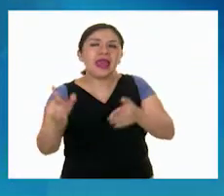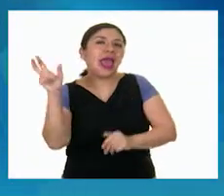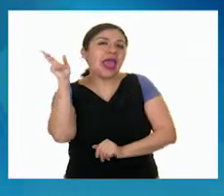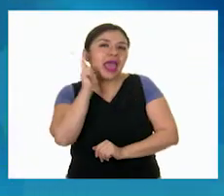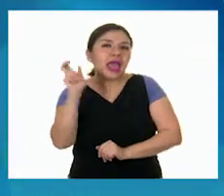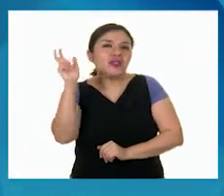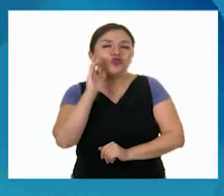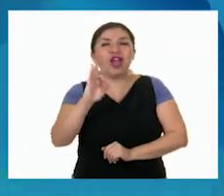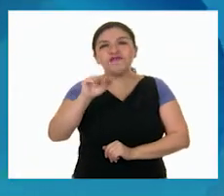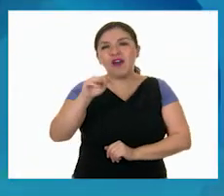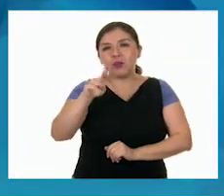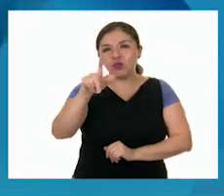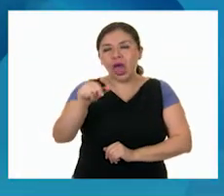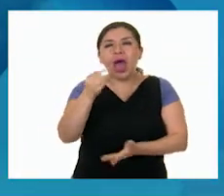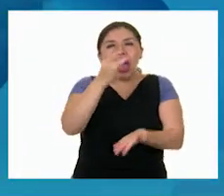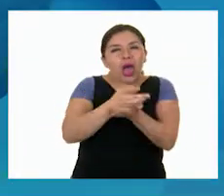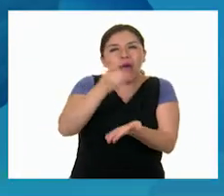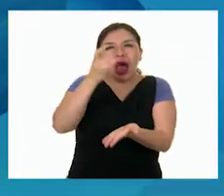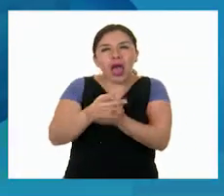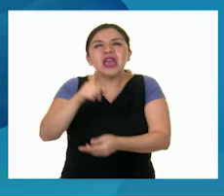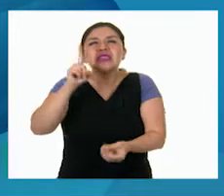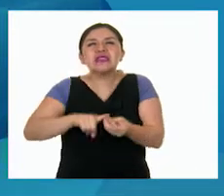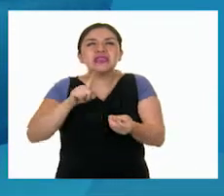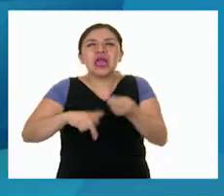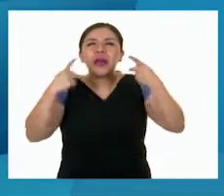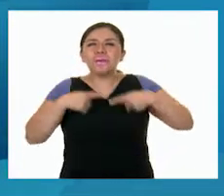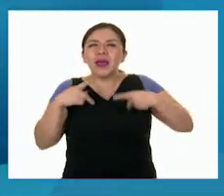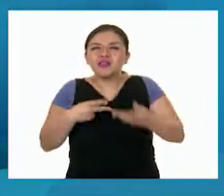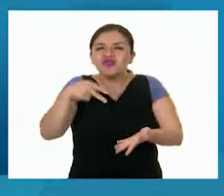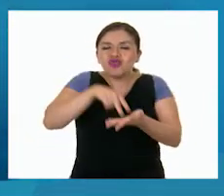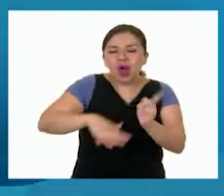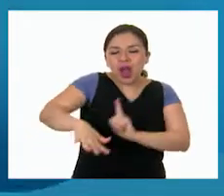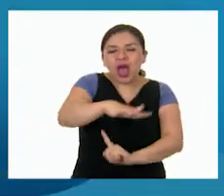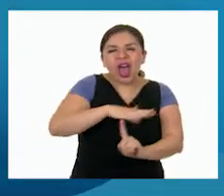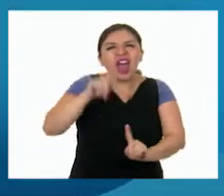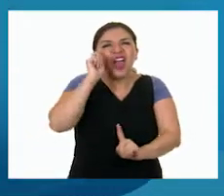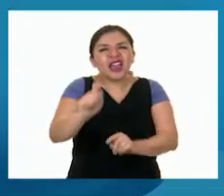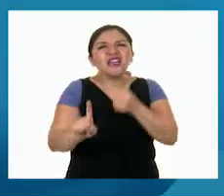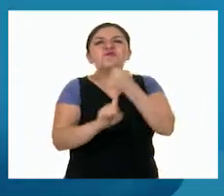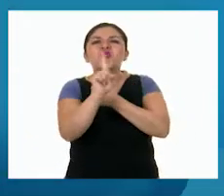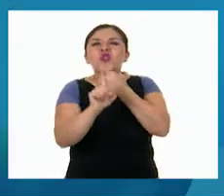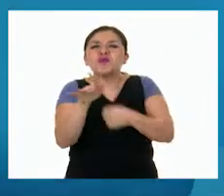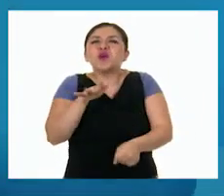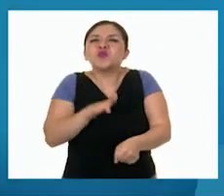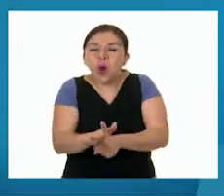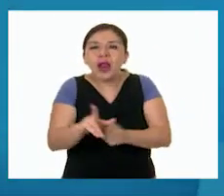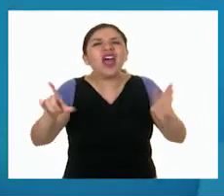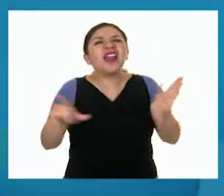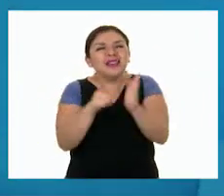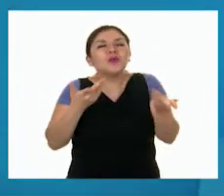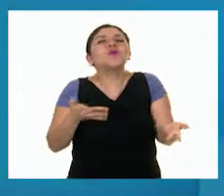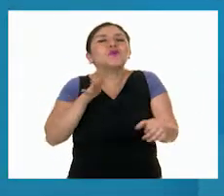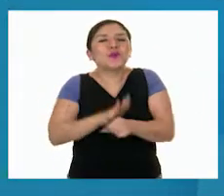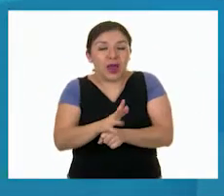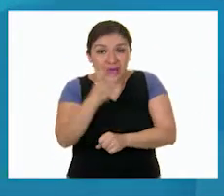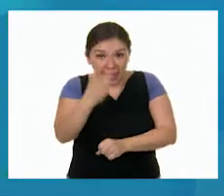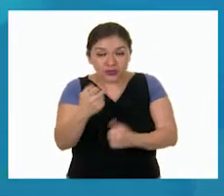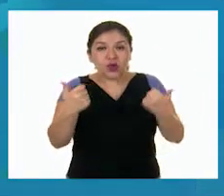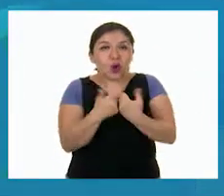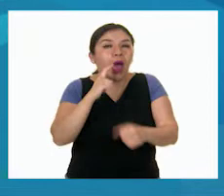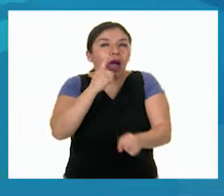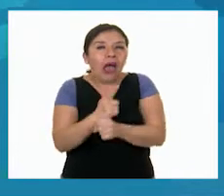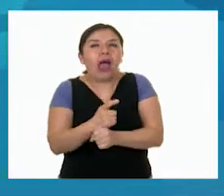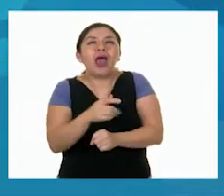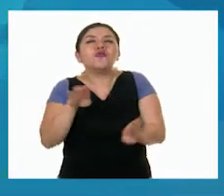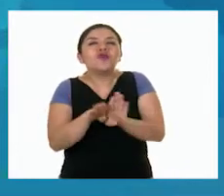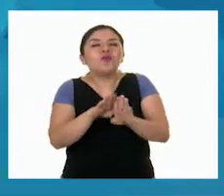fábulas. Reconocimos sus personajes, sus ambientes, situaciones y moralejas. Y apreciamos